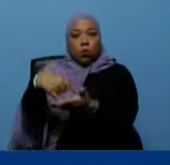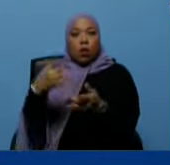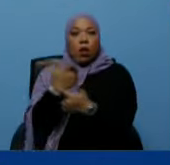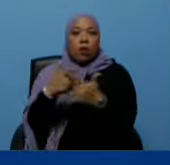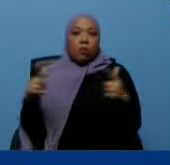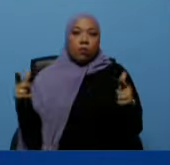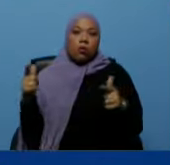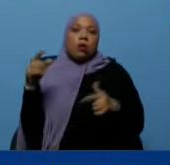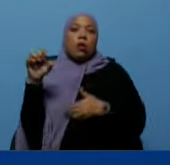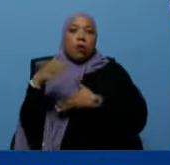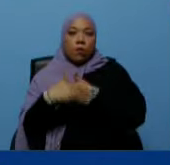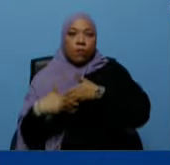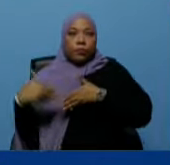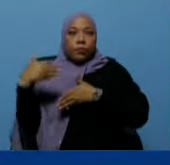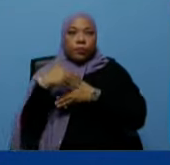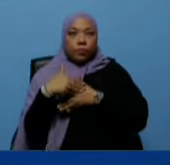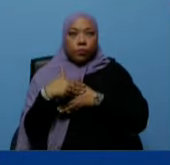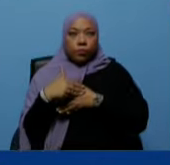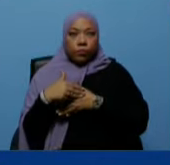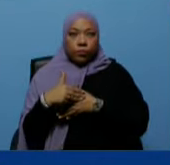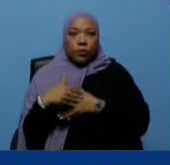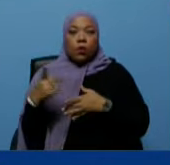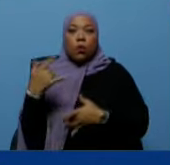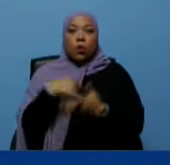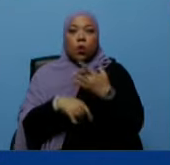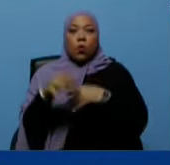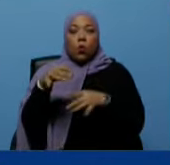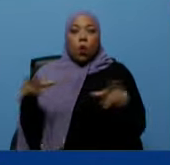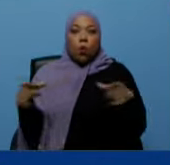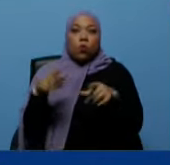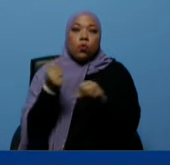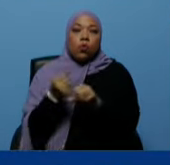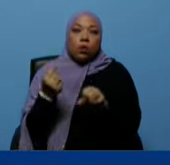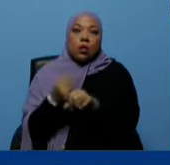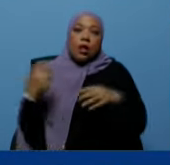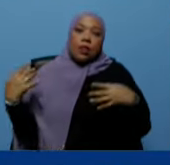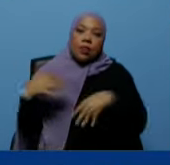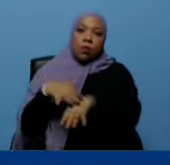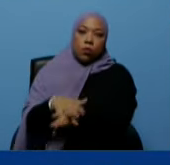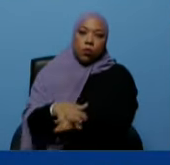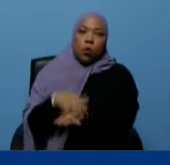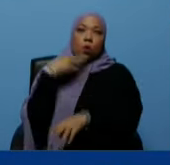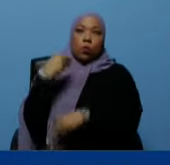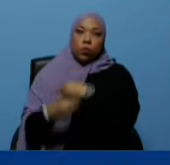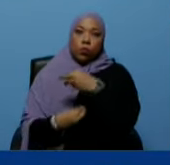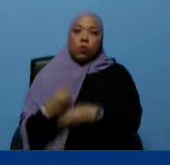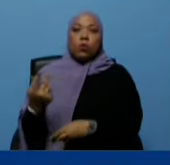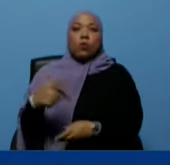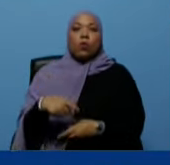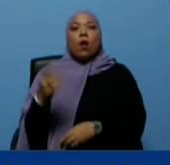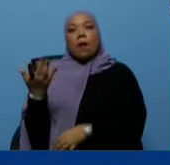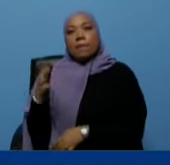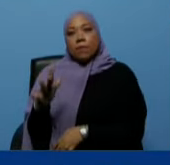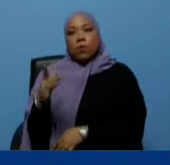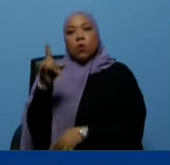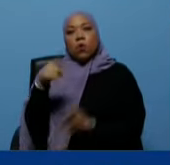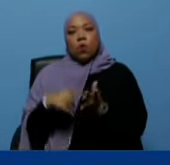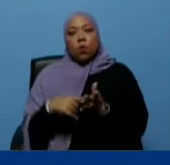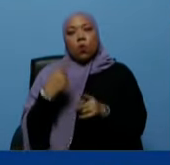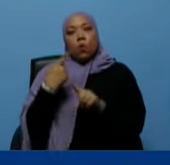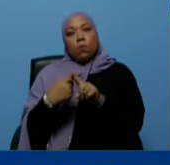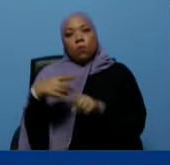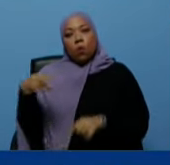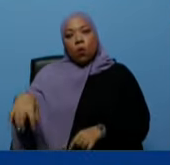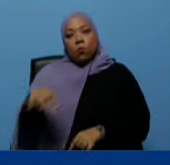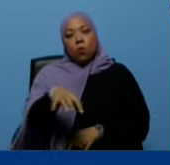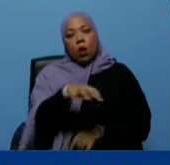libertad suramericana, a que vamos a construir un centro integral como este, por lo menos uno por estado antes